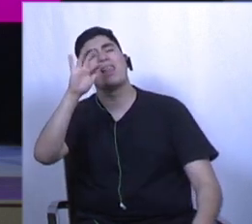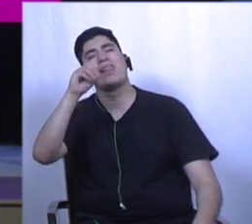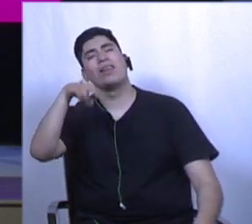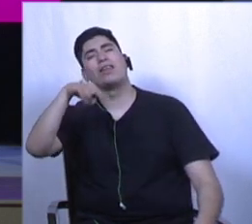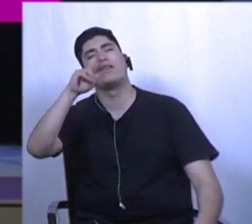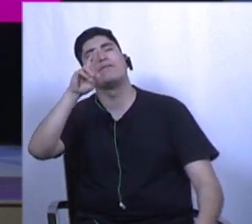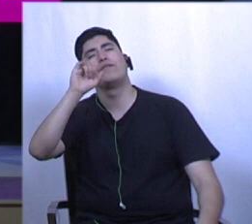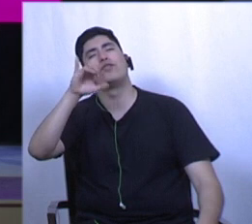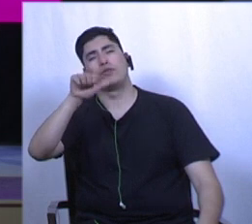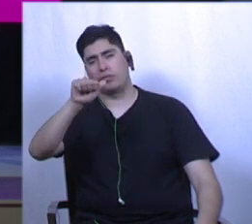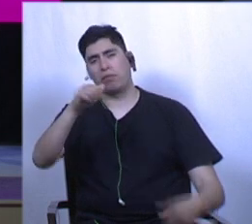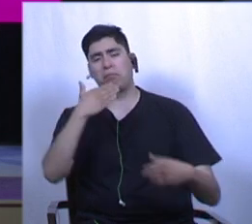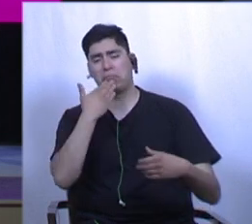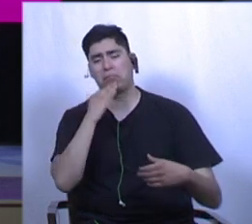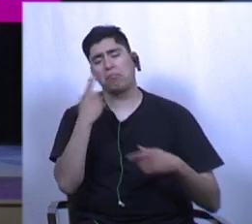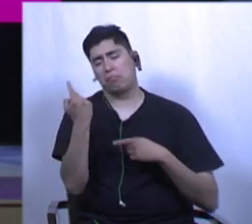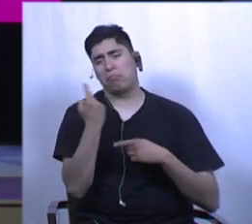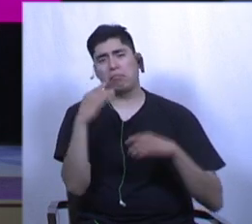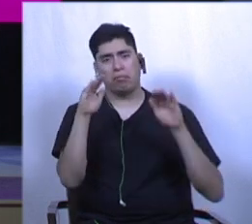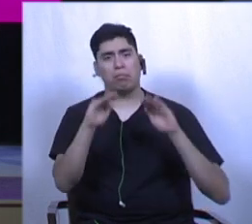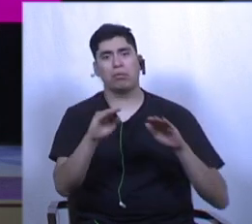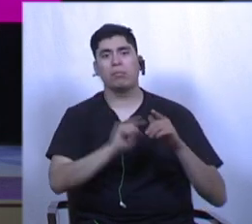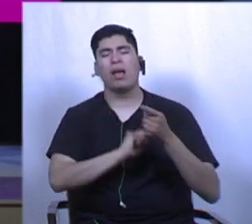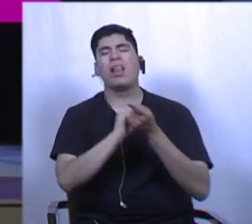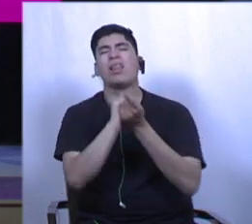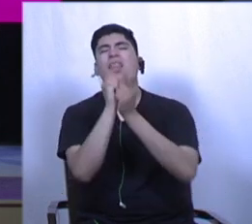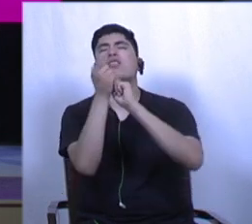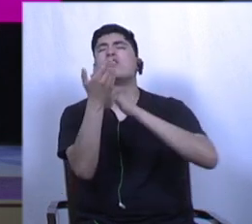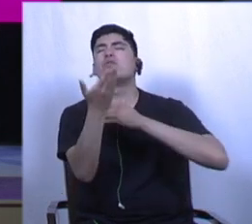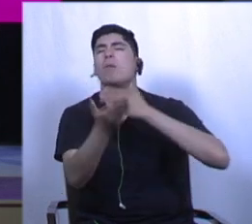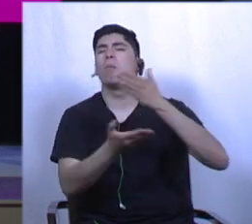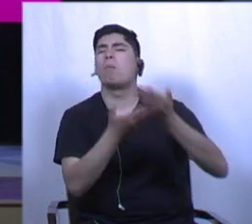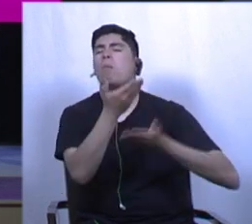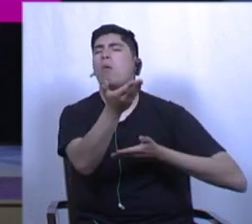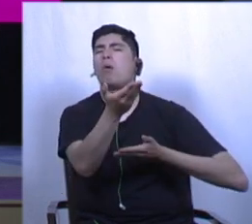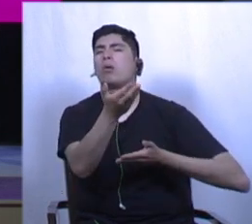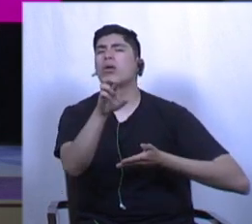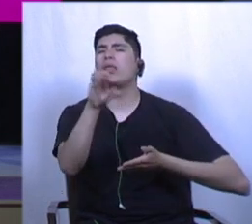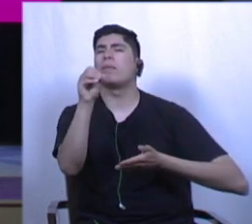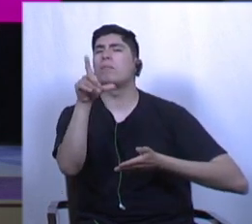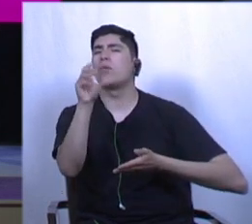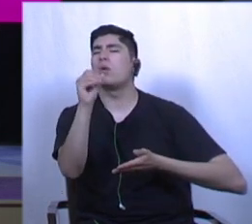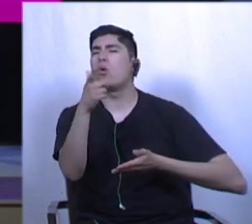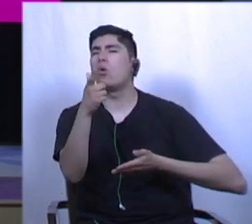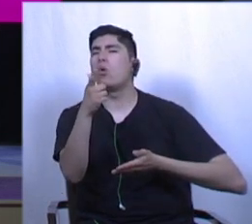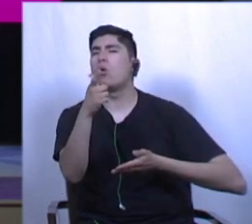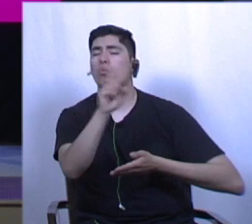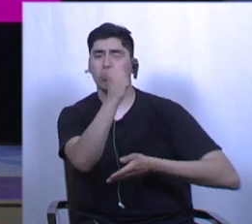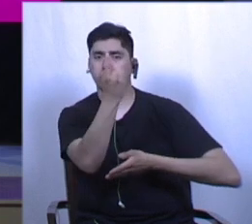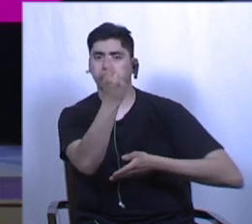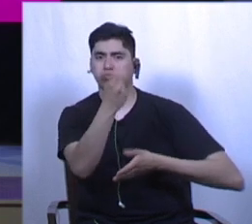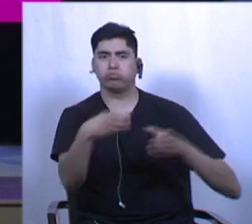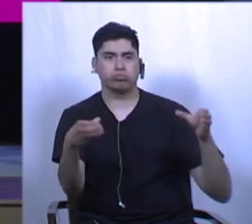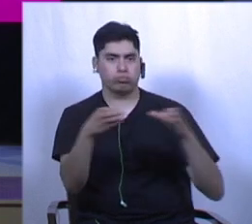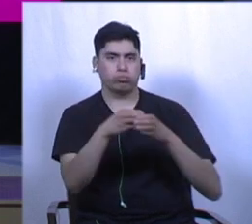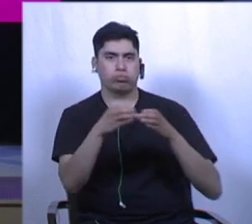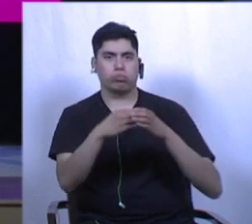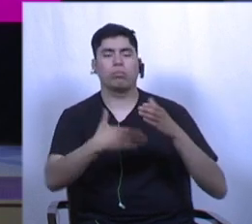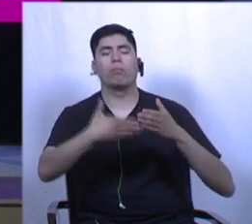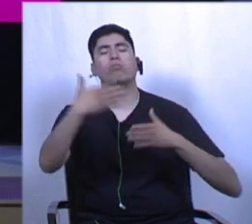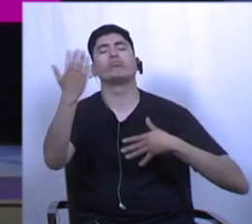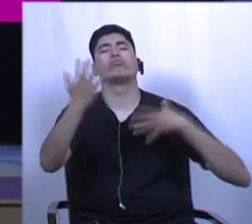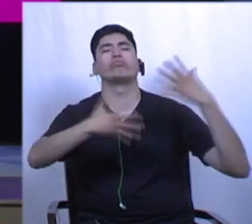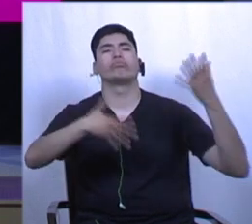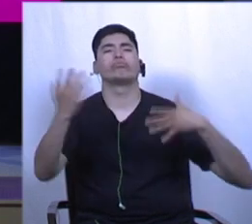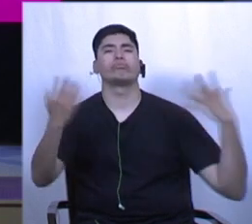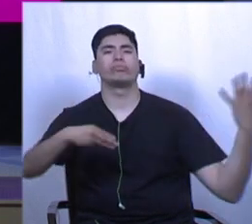trabajamos con el transporte del polvo. Como verán en esta imagen de la NASA, un continente esparce microbios de un continente